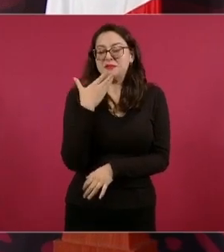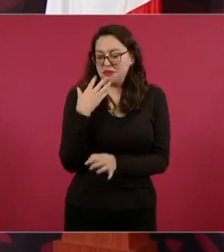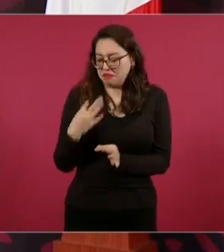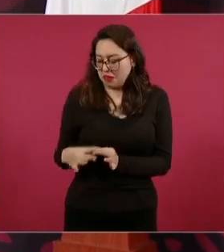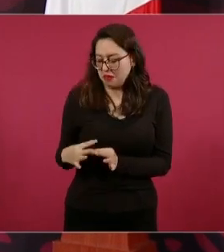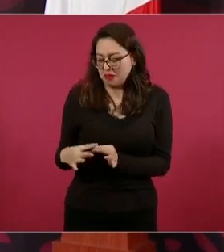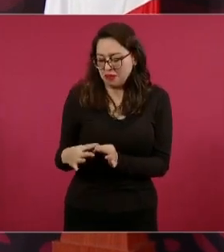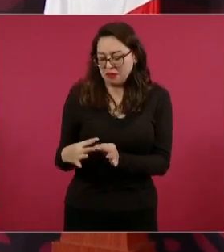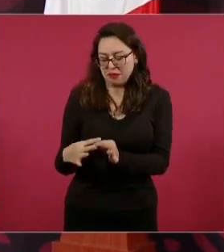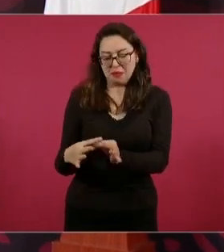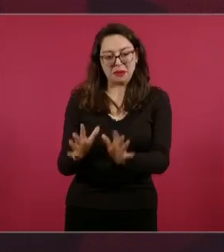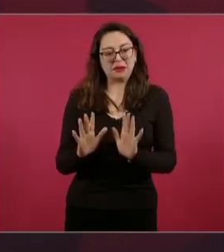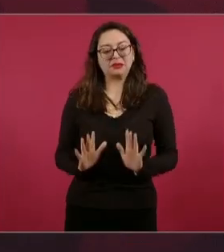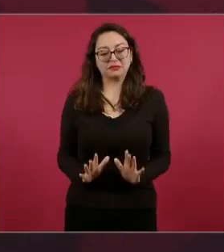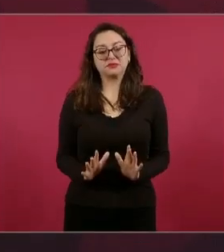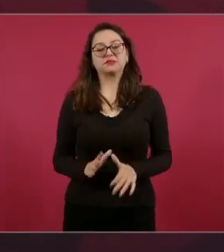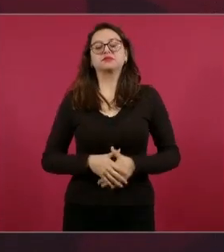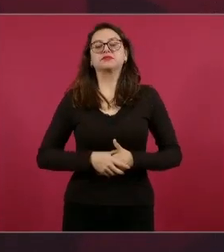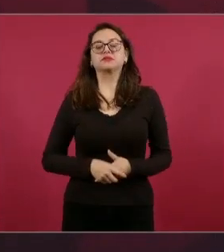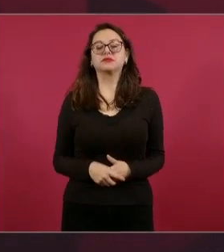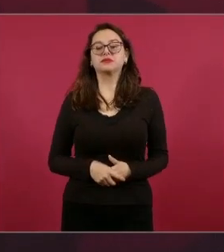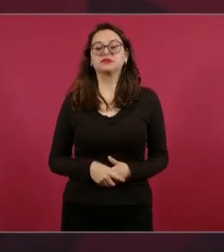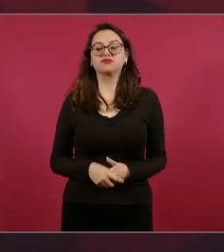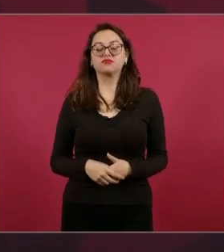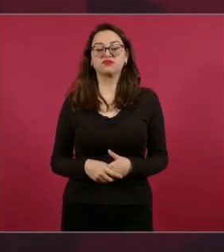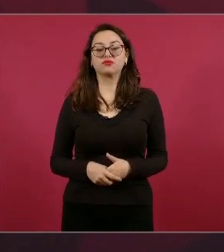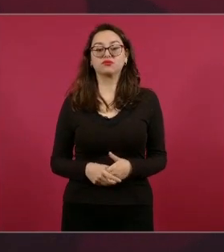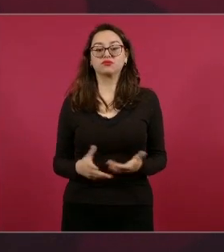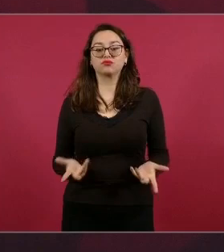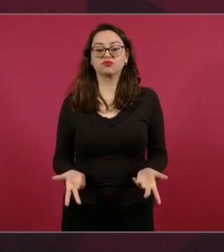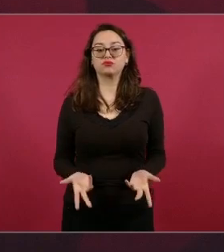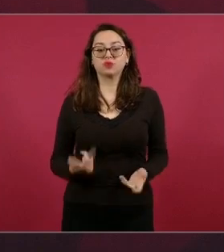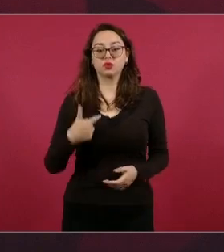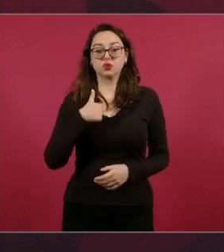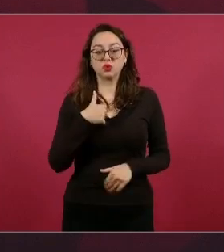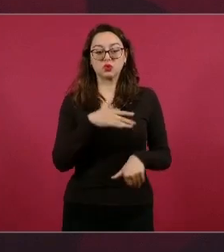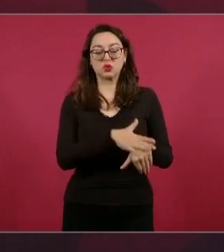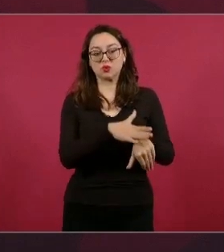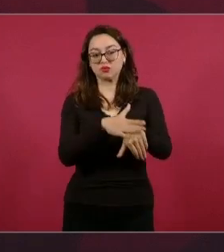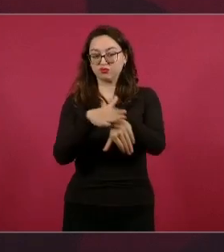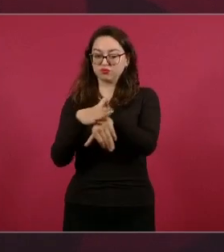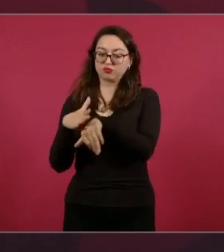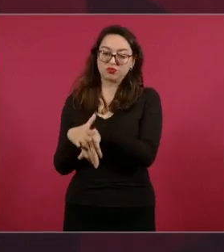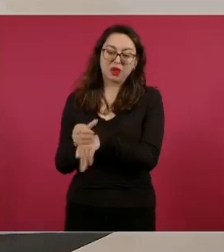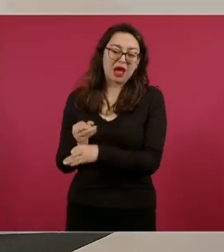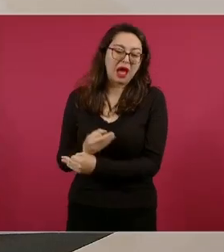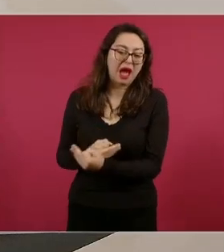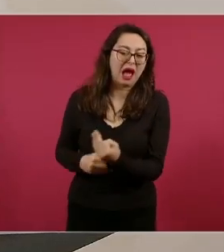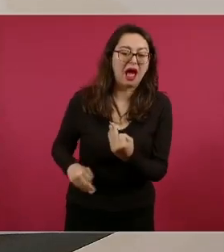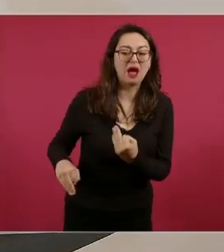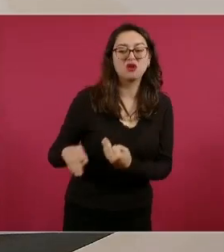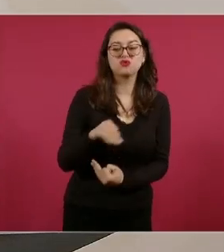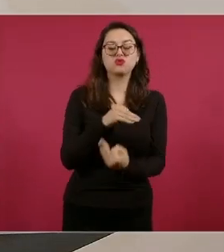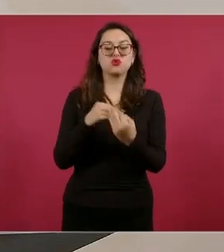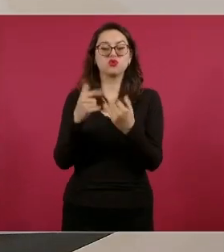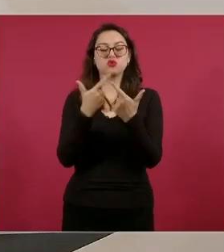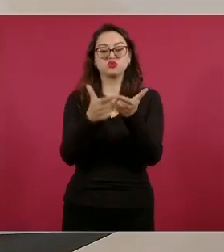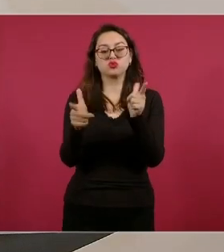Vamos muy bien. Yo hago un llamado a todas las fuerzas